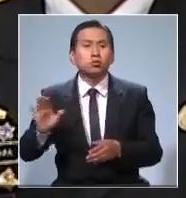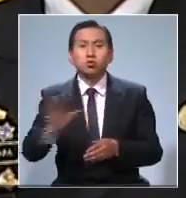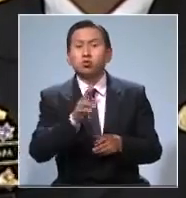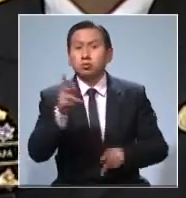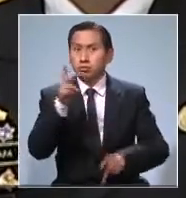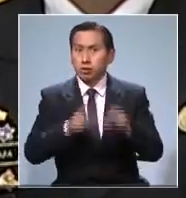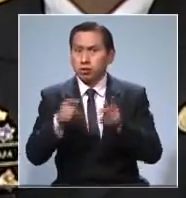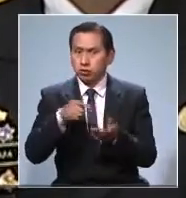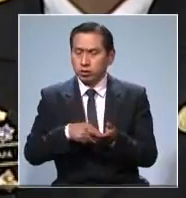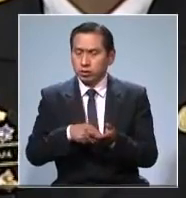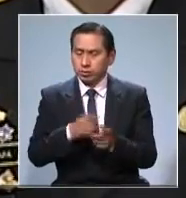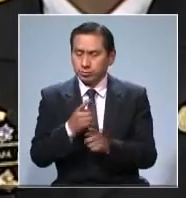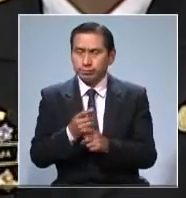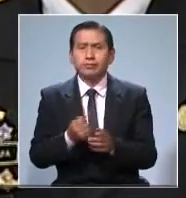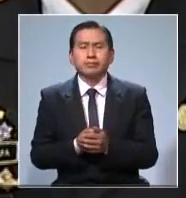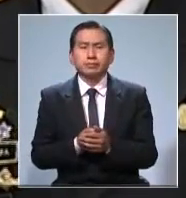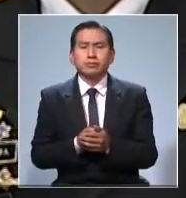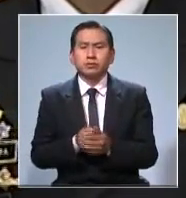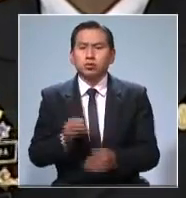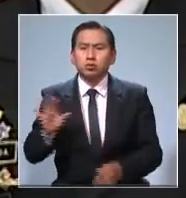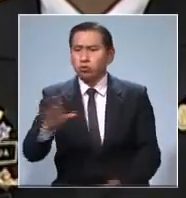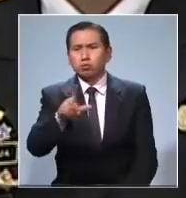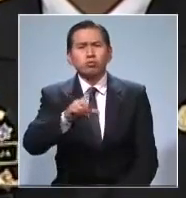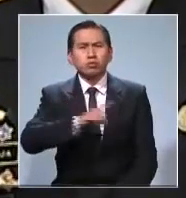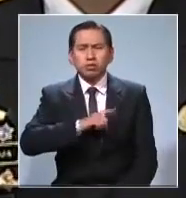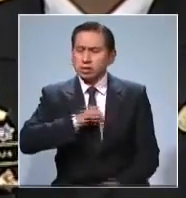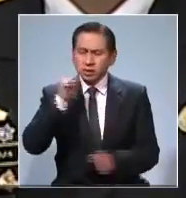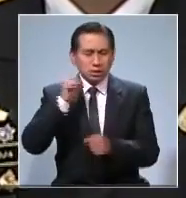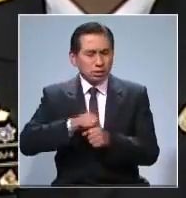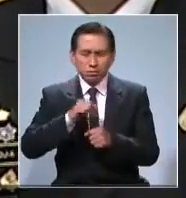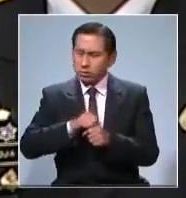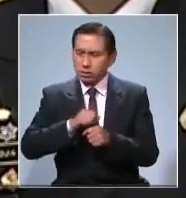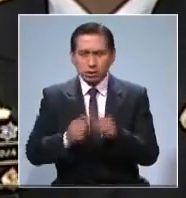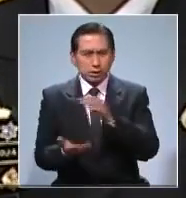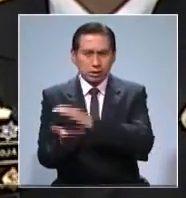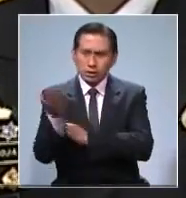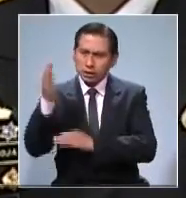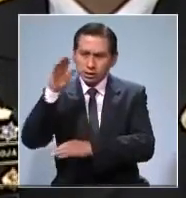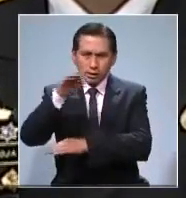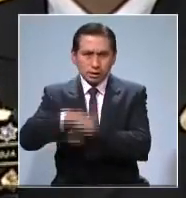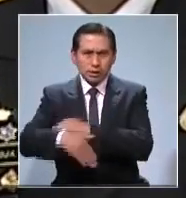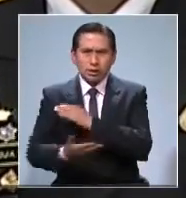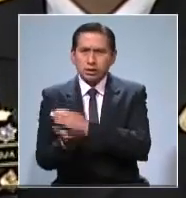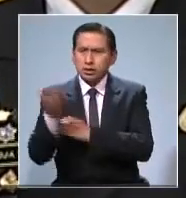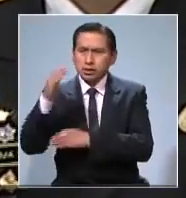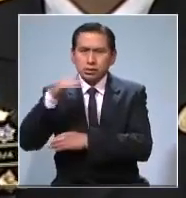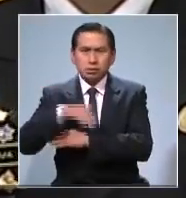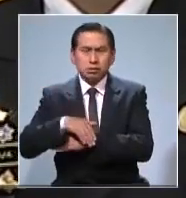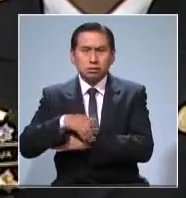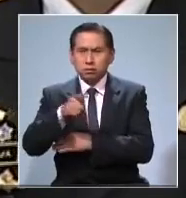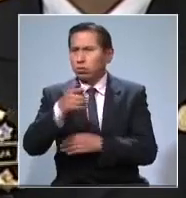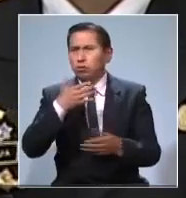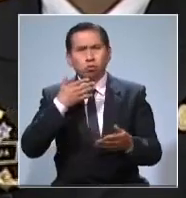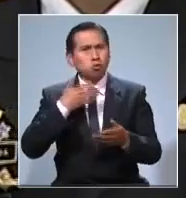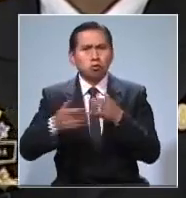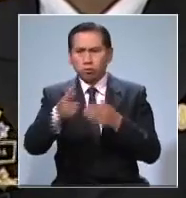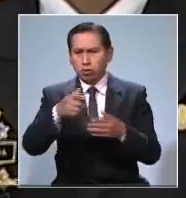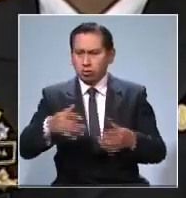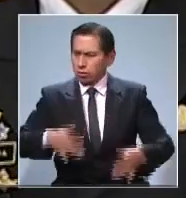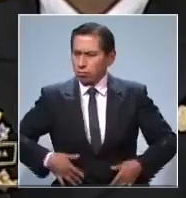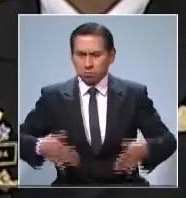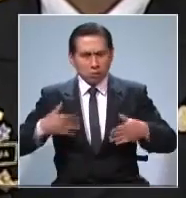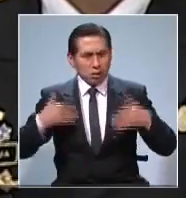pueblo, del policía que trabaja día y noche, dispuesto incluso a dar su